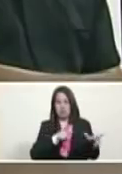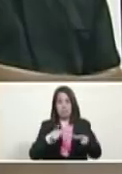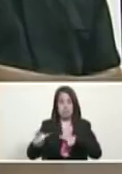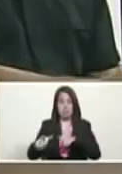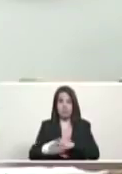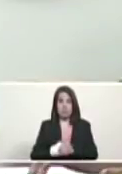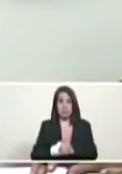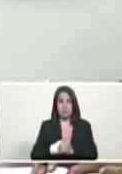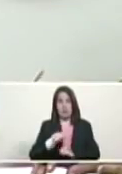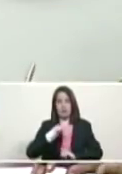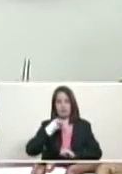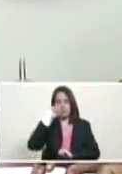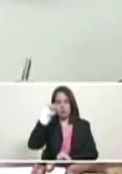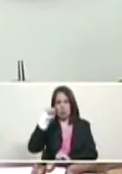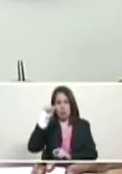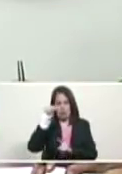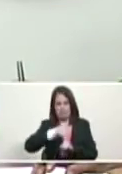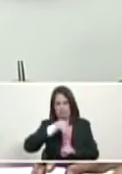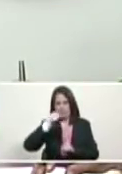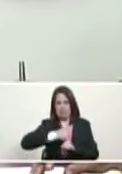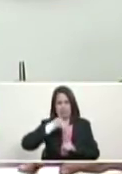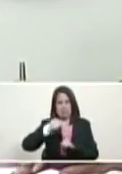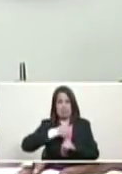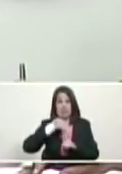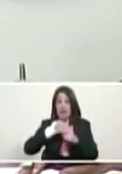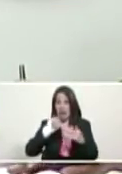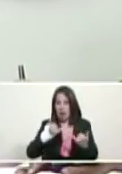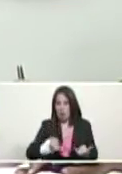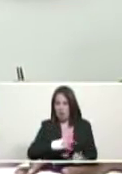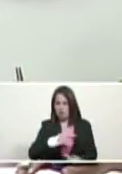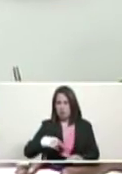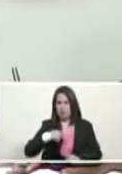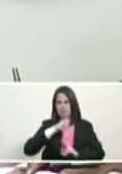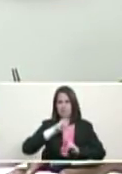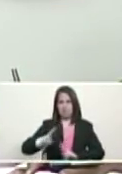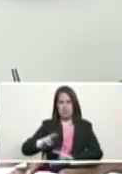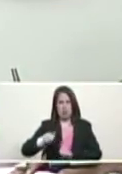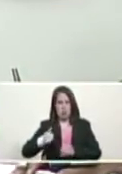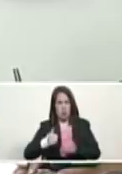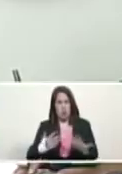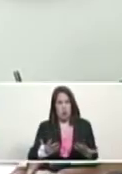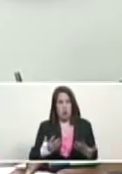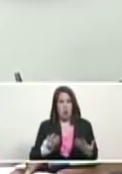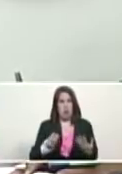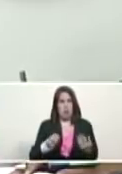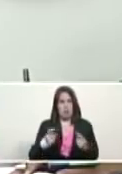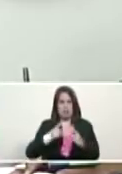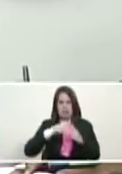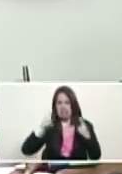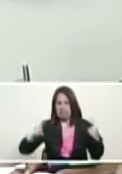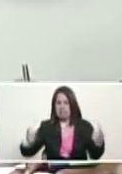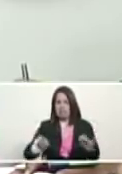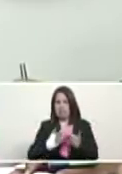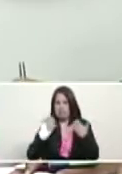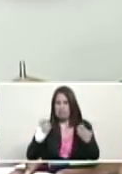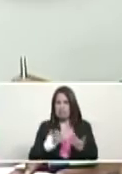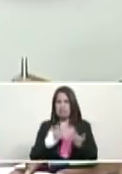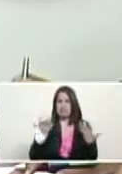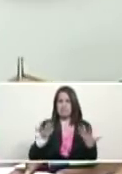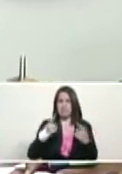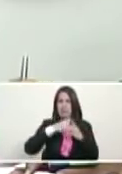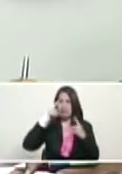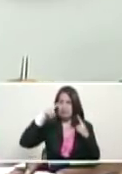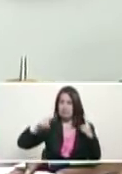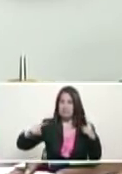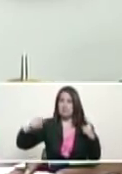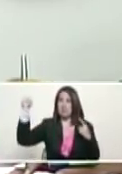esta batalla. Ahora nos toca consolidar la victoria de la guerra eléctrica para volver